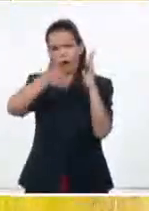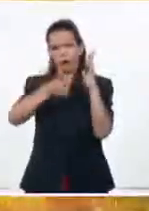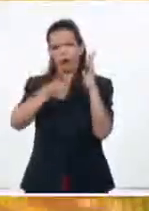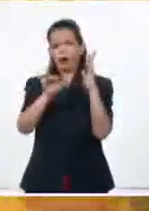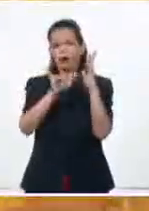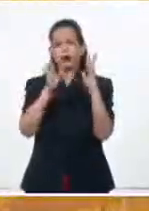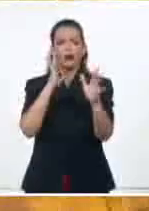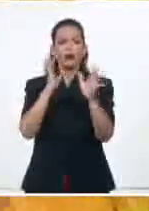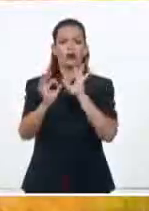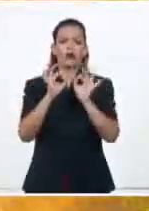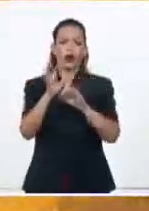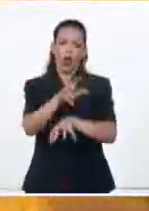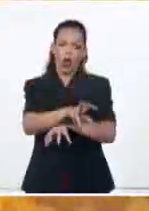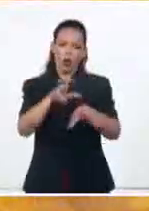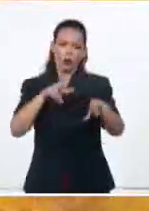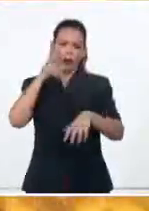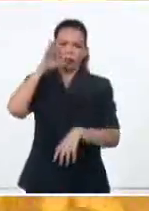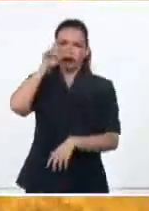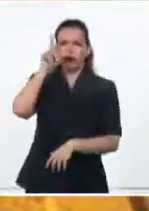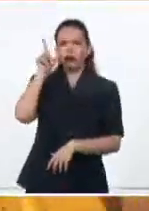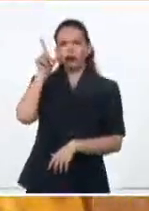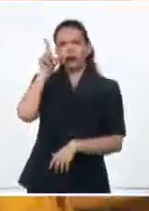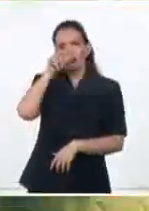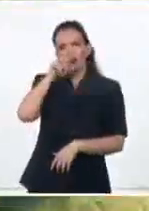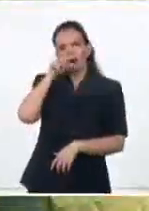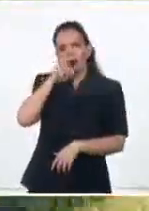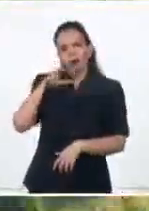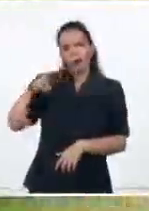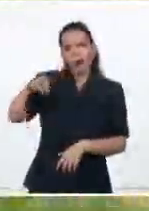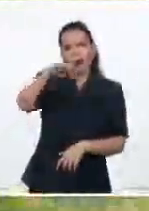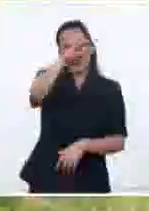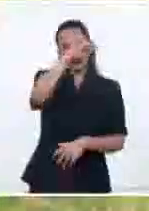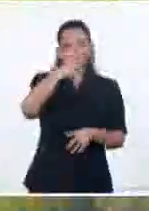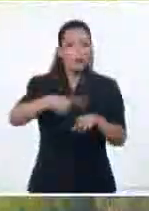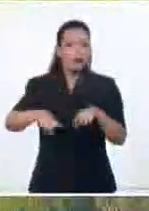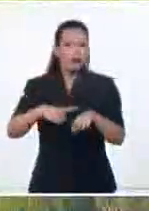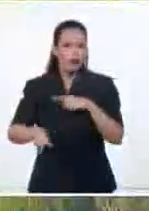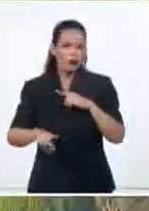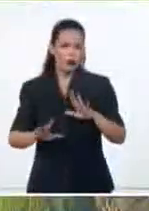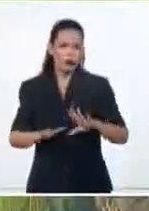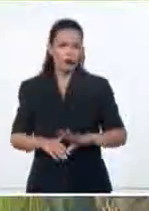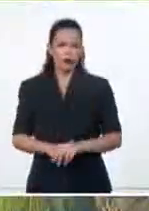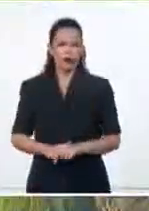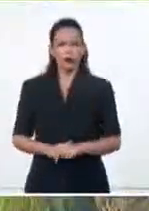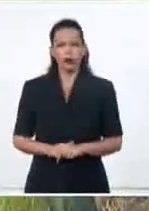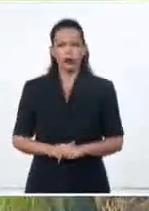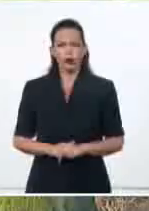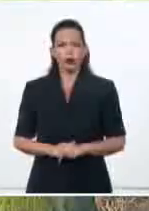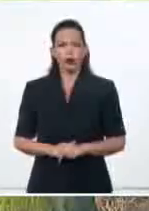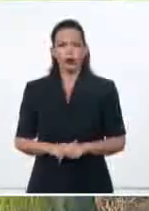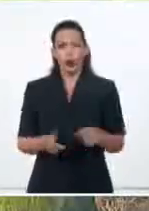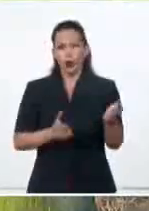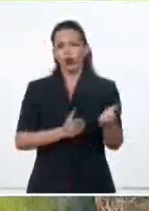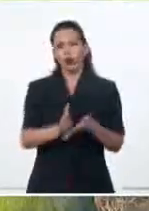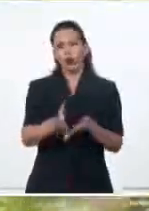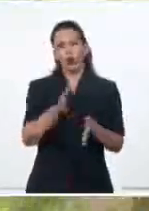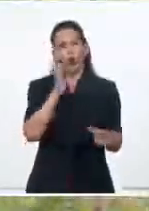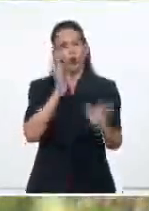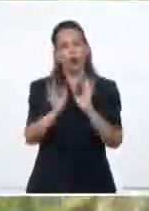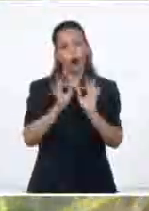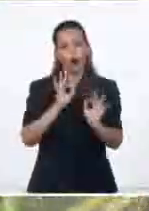Mensura Piloto, donde, por cierto, según Roberto Pérez, hay que reordenar el plan de manejo del parque y de él se deriva el plan